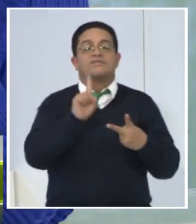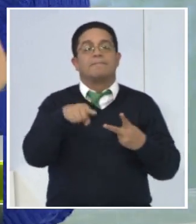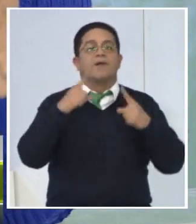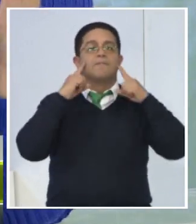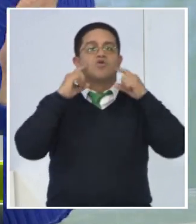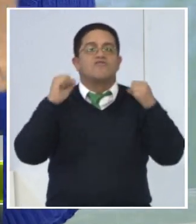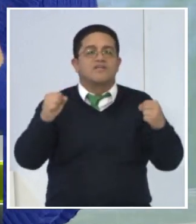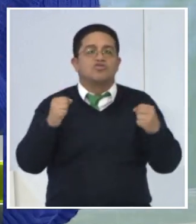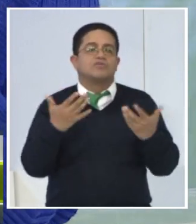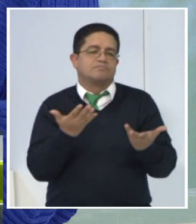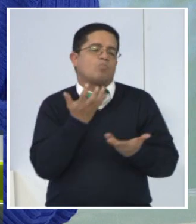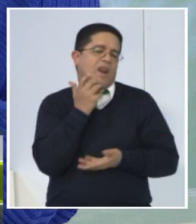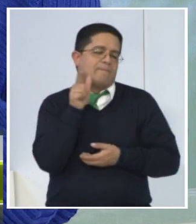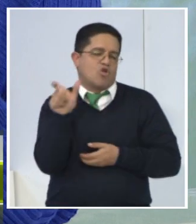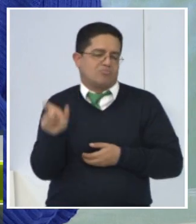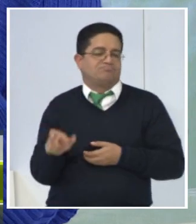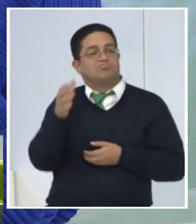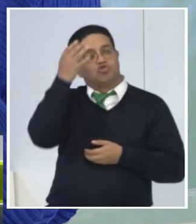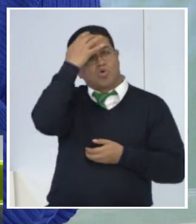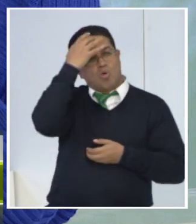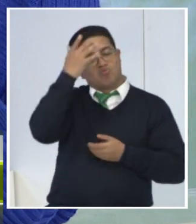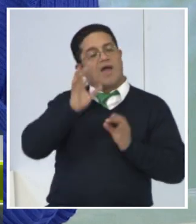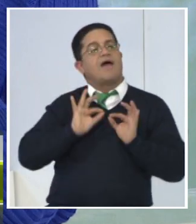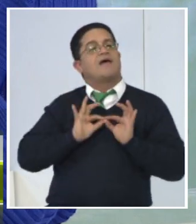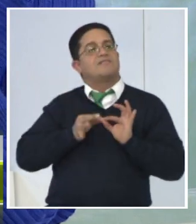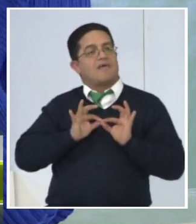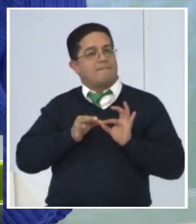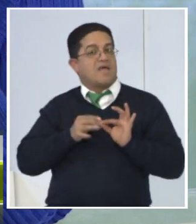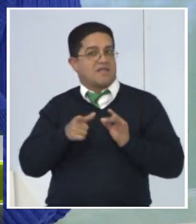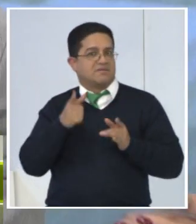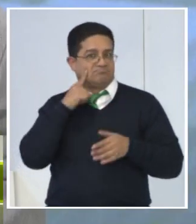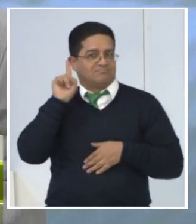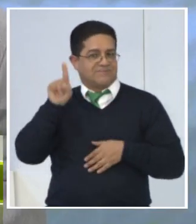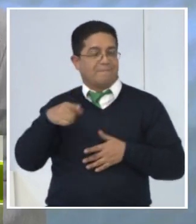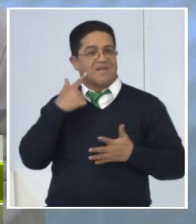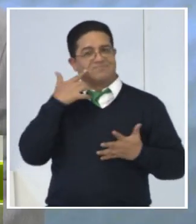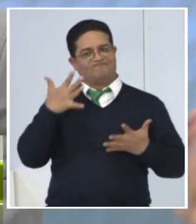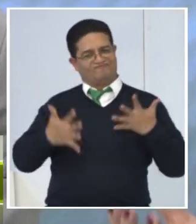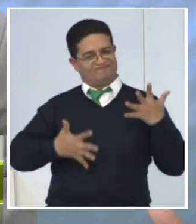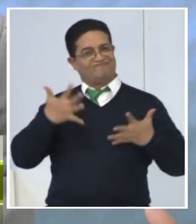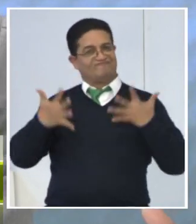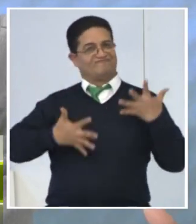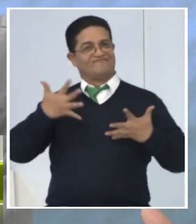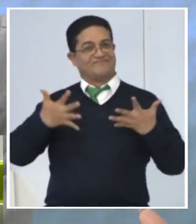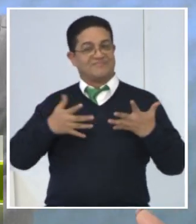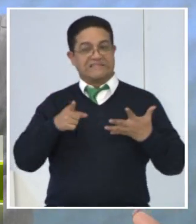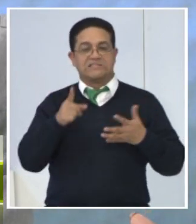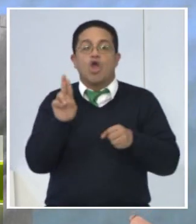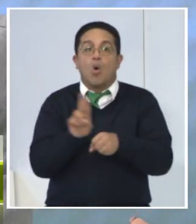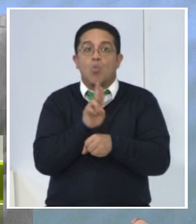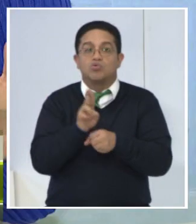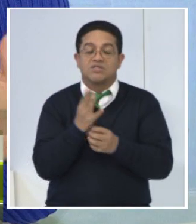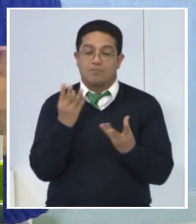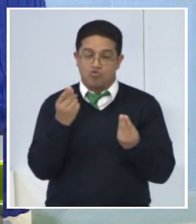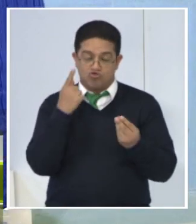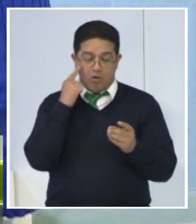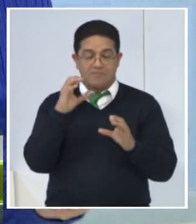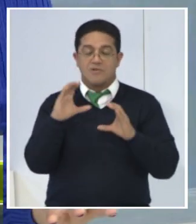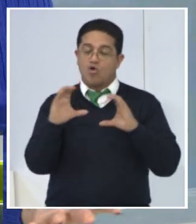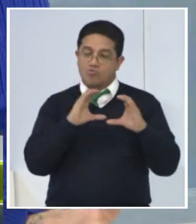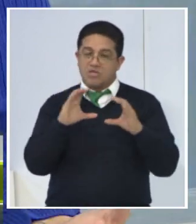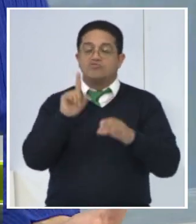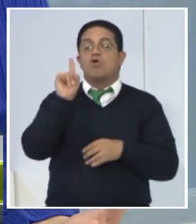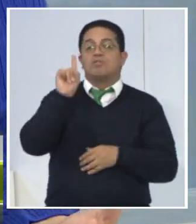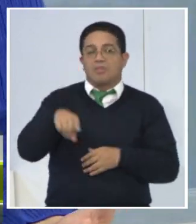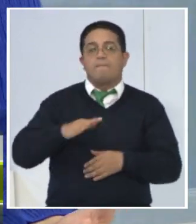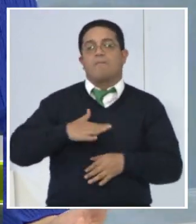por ejemplo, como la que hace Joshua, nuestro compañero intérprete de lengua de señas, también que utilizan mucho sus miembros superiores para la comunicación, también